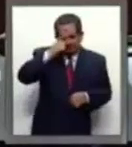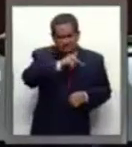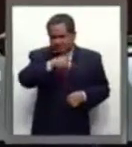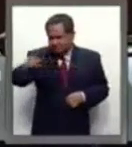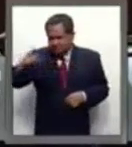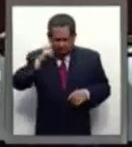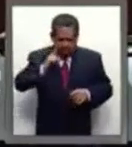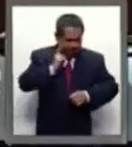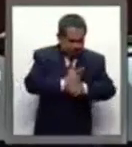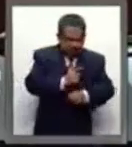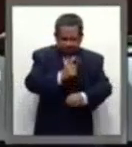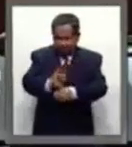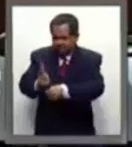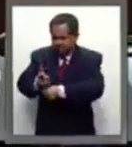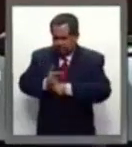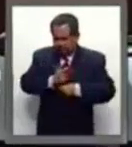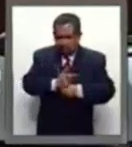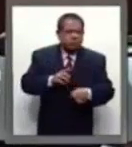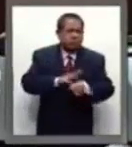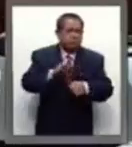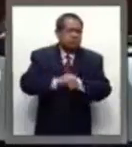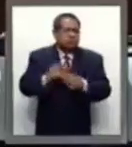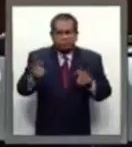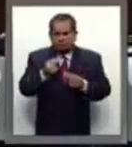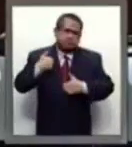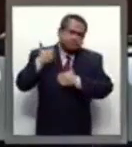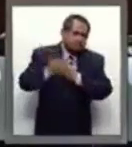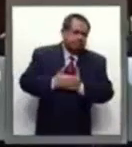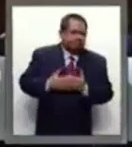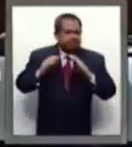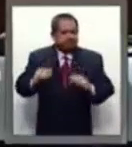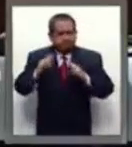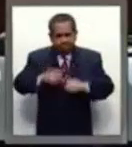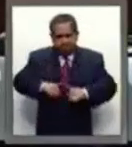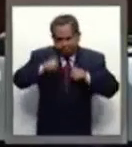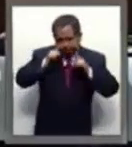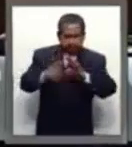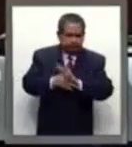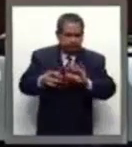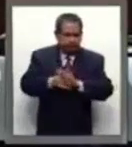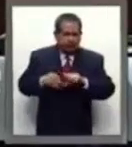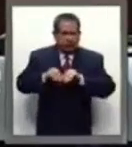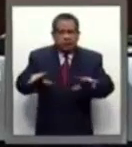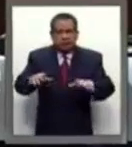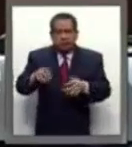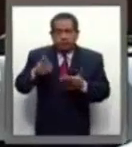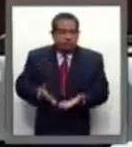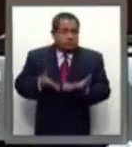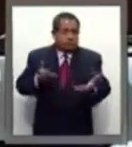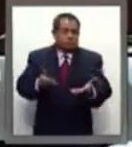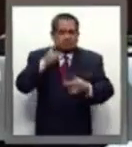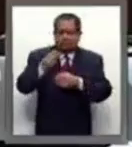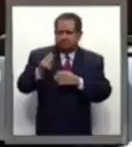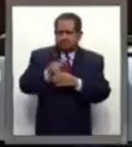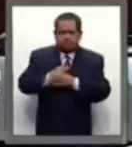que permiten detectar las necesidades en la formación de los profesores y con la finalidad de atenderlas se ofrecerían cursos